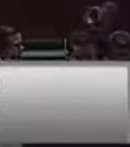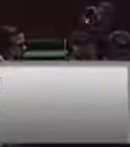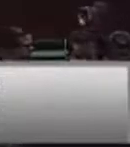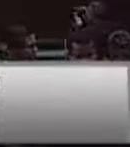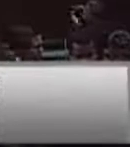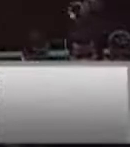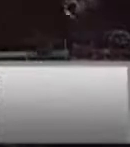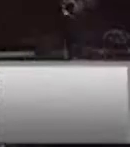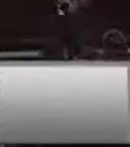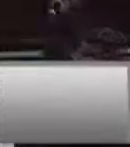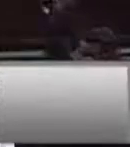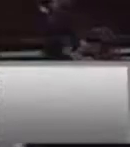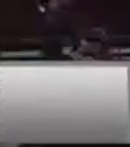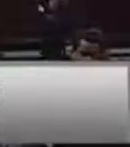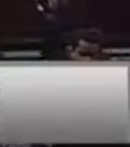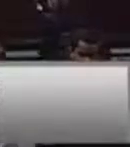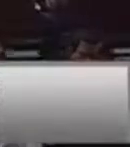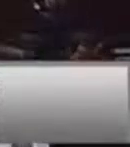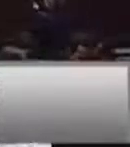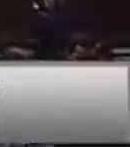5 minutos originales otorgados.